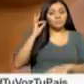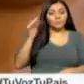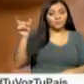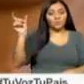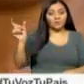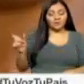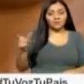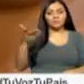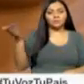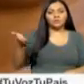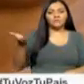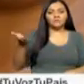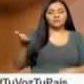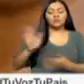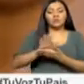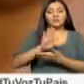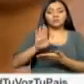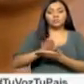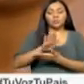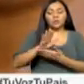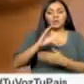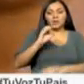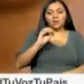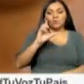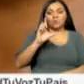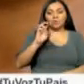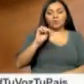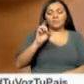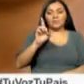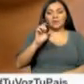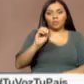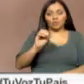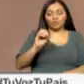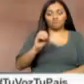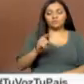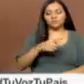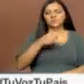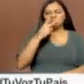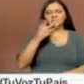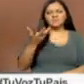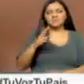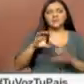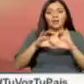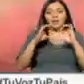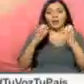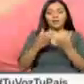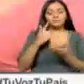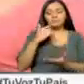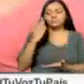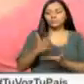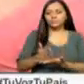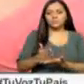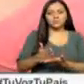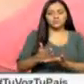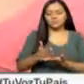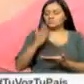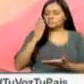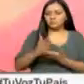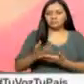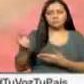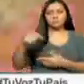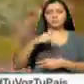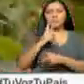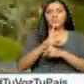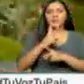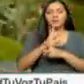Samaraín, profesora de la Escuela José Joaquín de Olmedo de San Juan Bosco, comenta que las clases han tenido que ser suspendidas en la institución